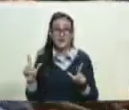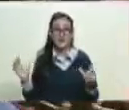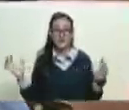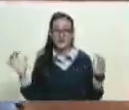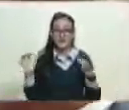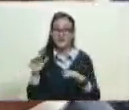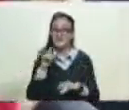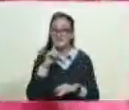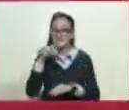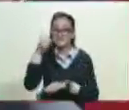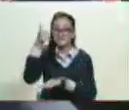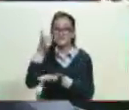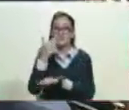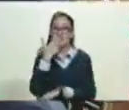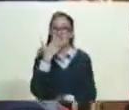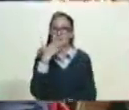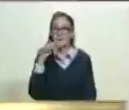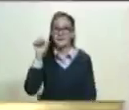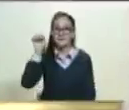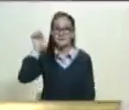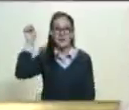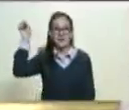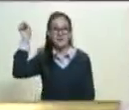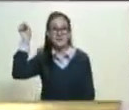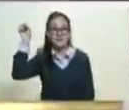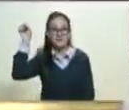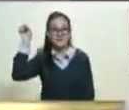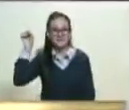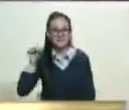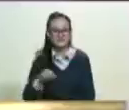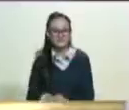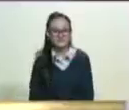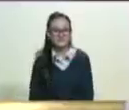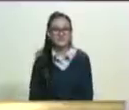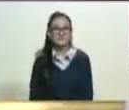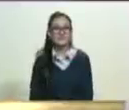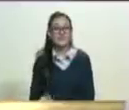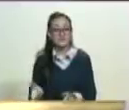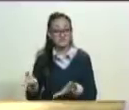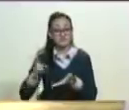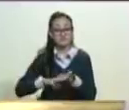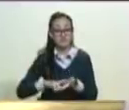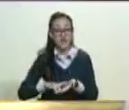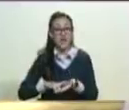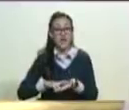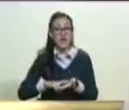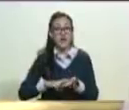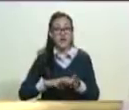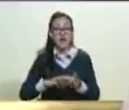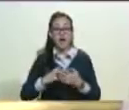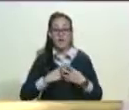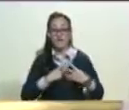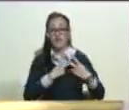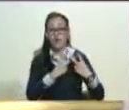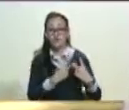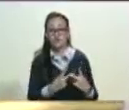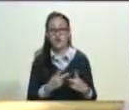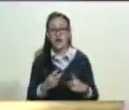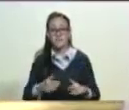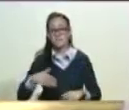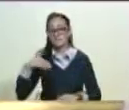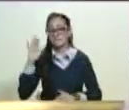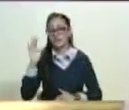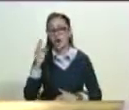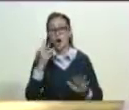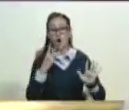por el jefe de Estado Nicolás Maduro Moro y ratificada en la voluntad popular absoluta de más de 8 millones